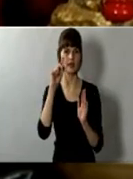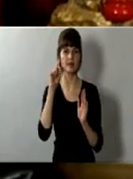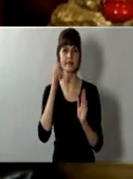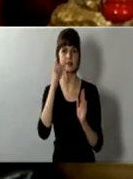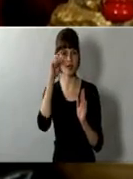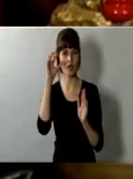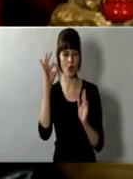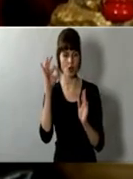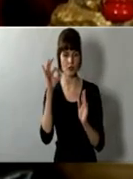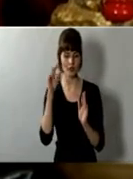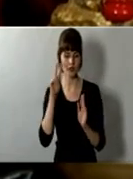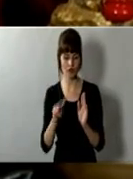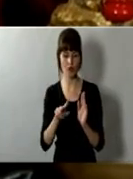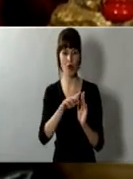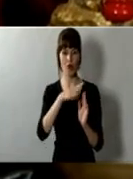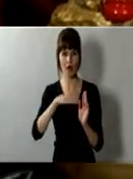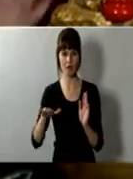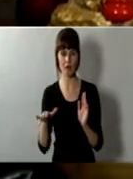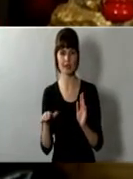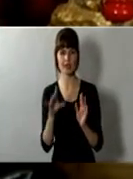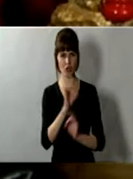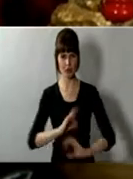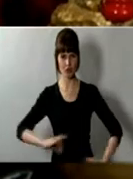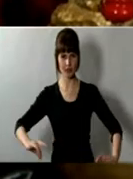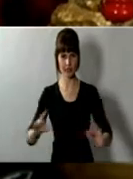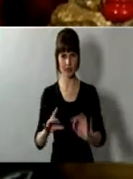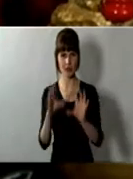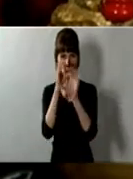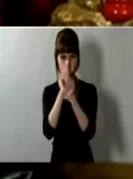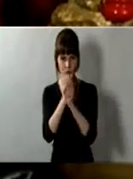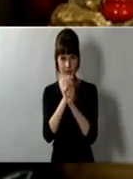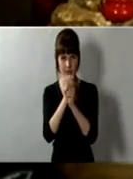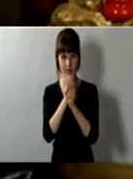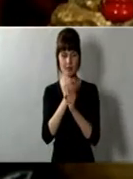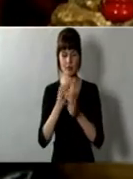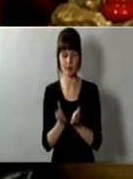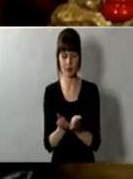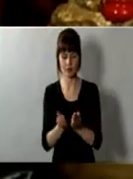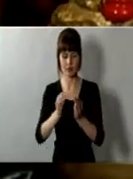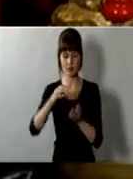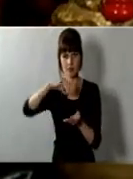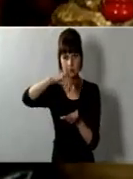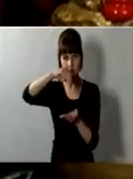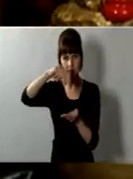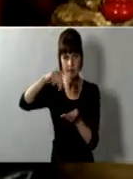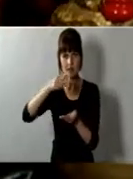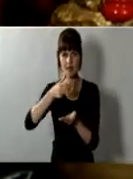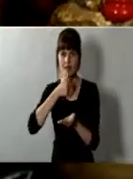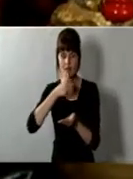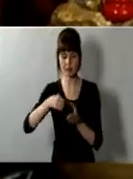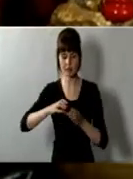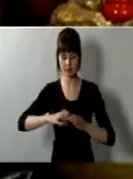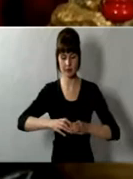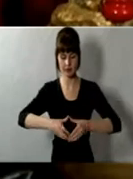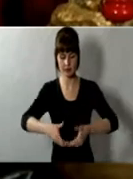Le dijo Tráiganme Una vasija nueva Echó sal Adentro de la vasija Y luego Le introdujo En las aguas